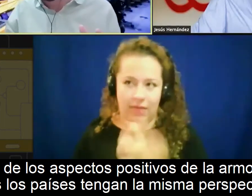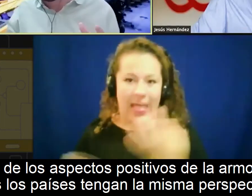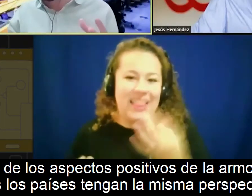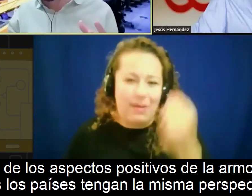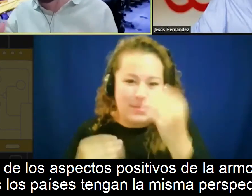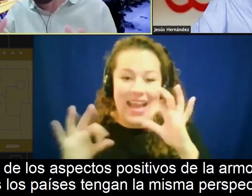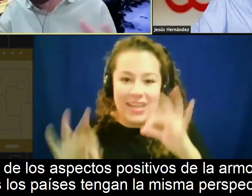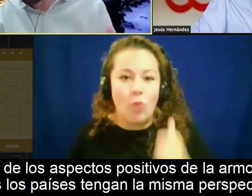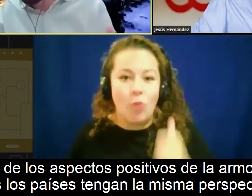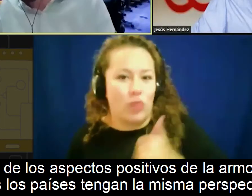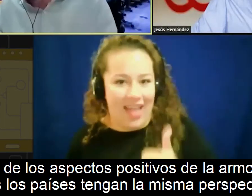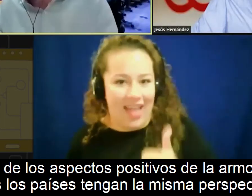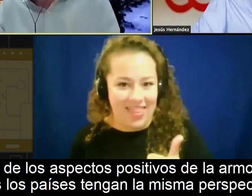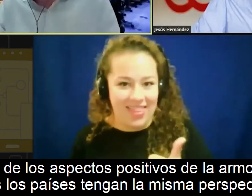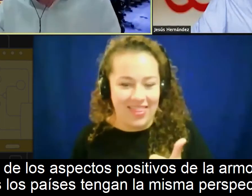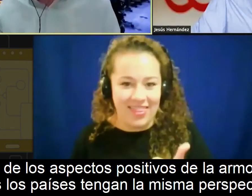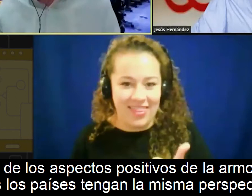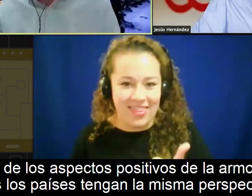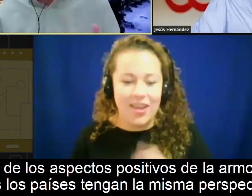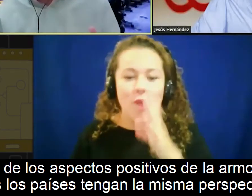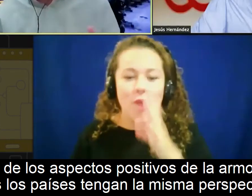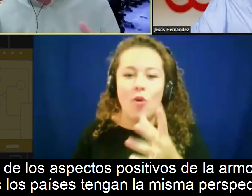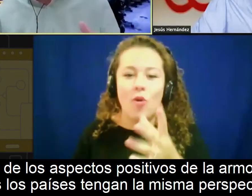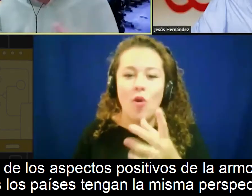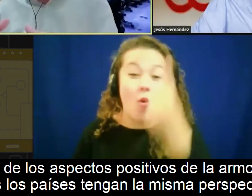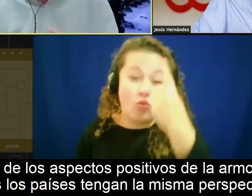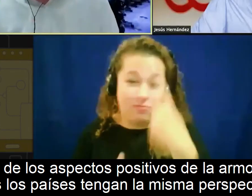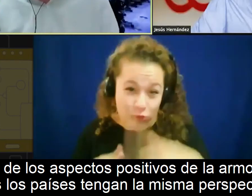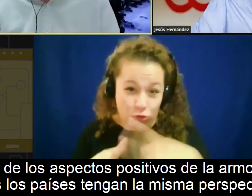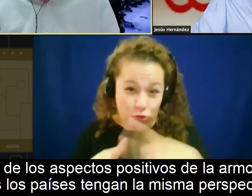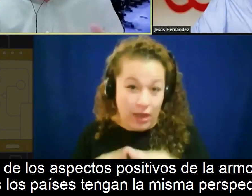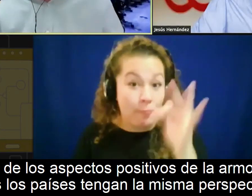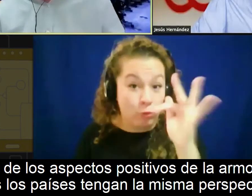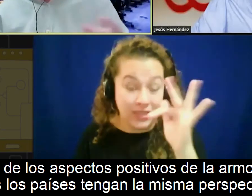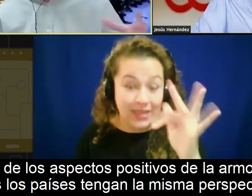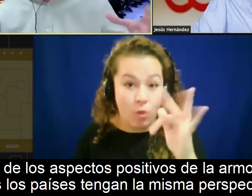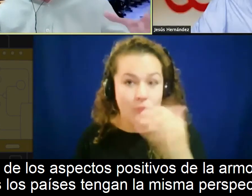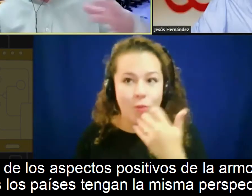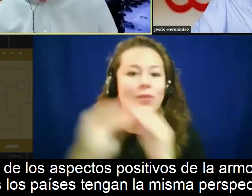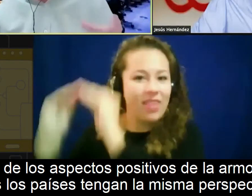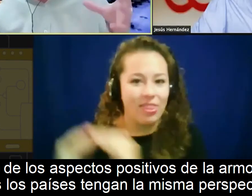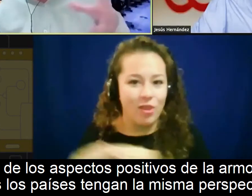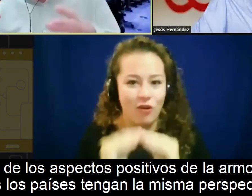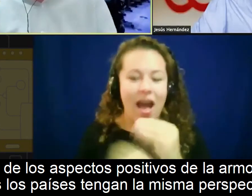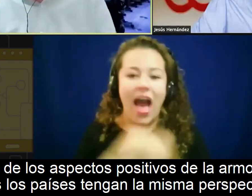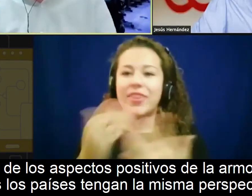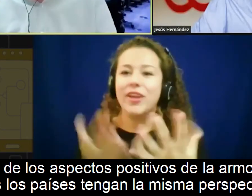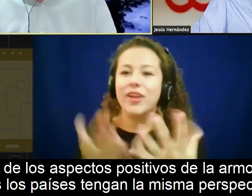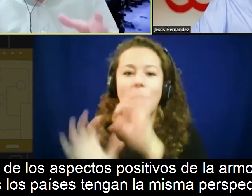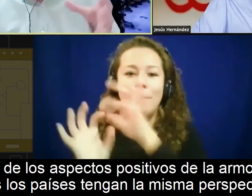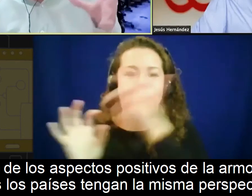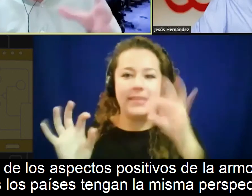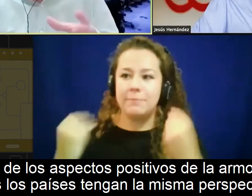buenas, de los aspectos positivos de la armonización, digamos, de hacer que todos los países tengan la